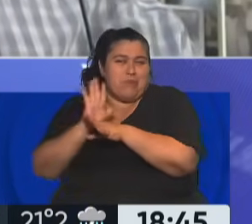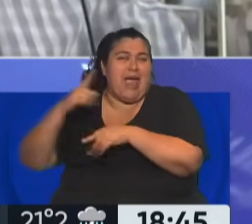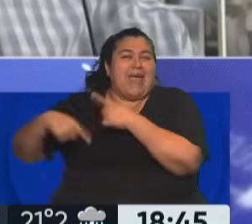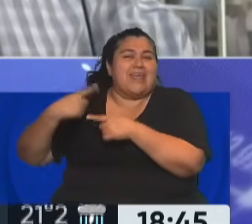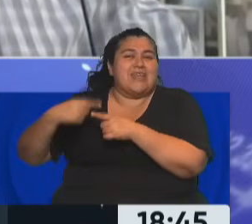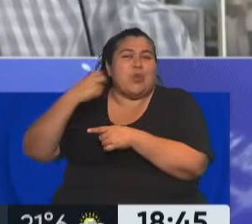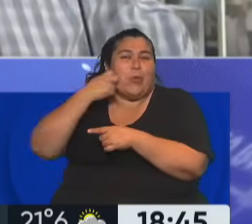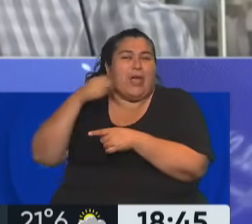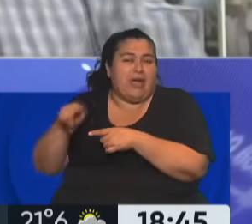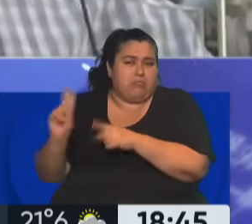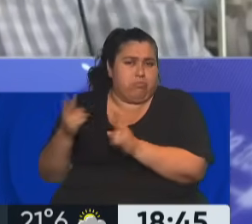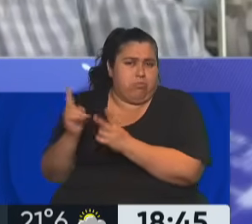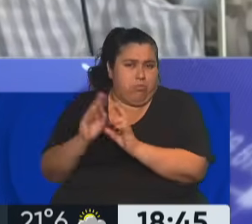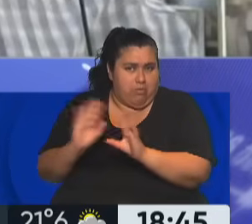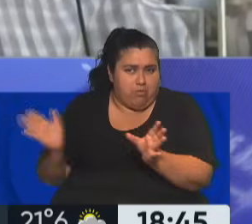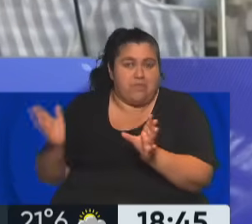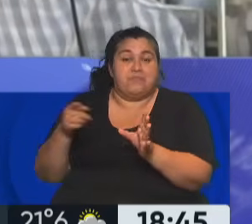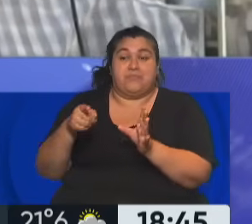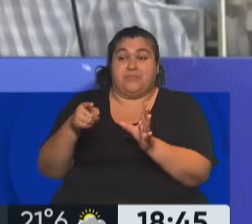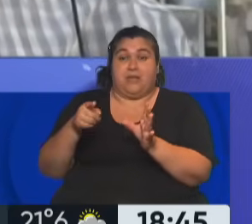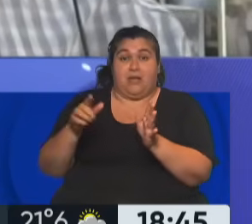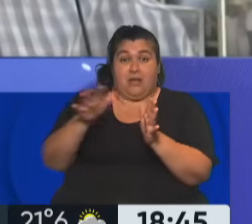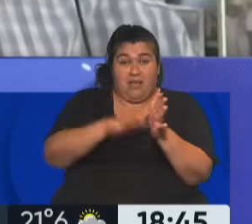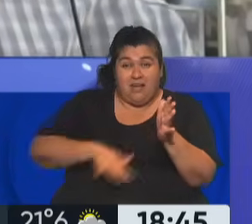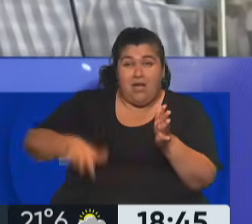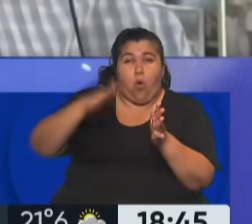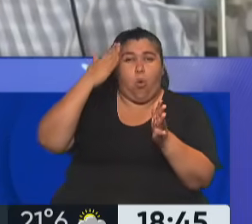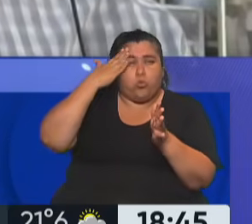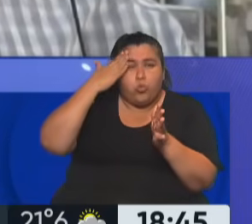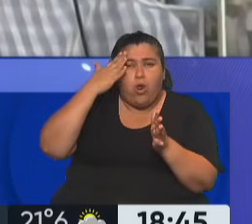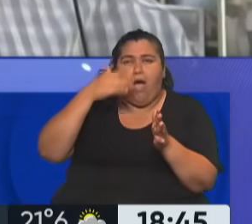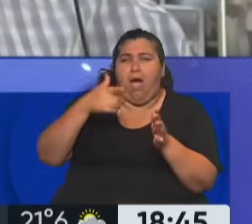con el continente, o ese anclaje, digamos, cultural